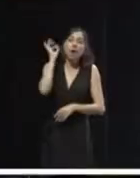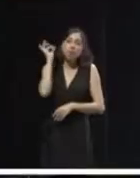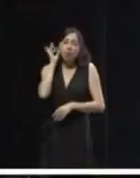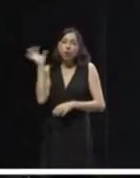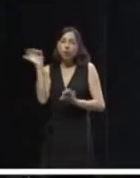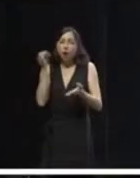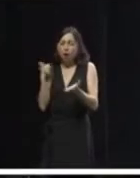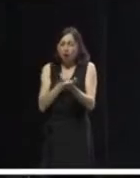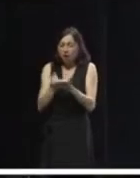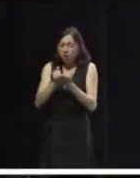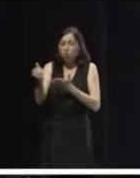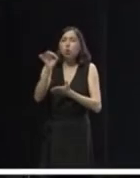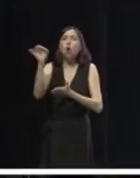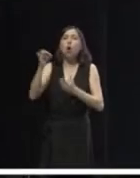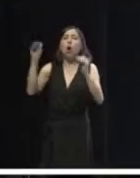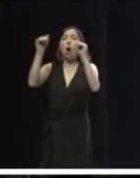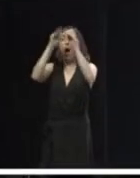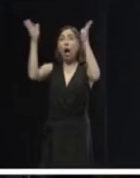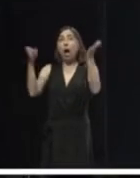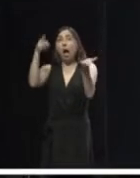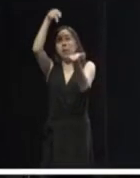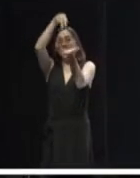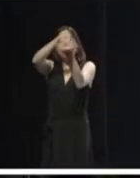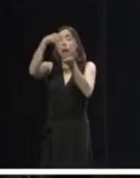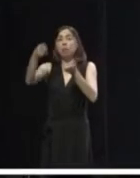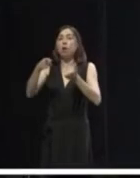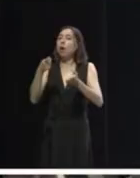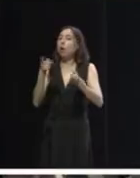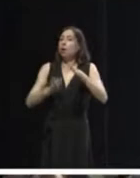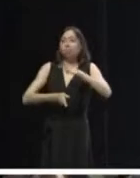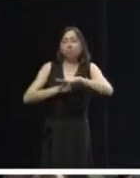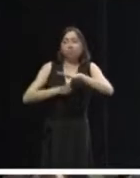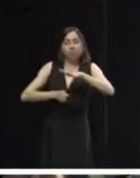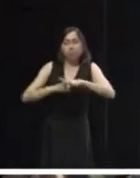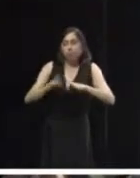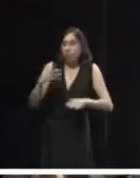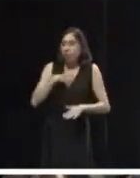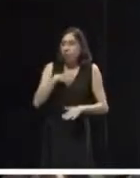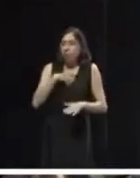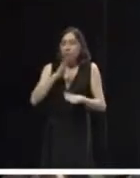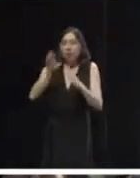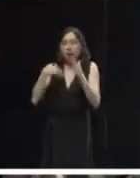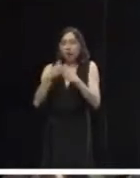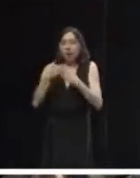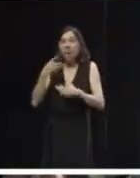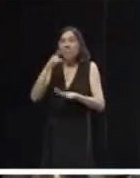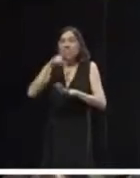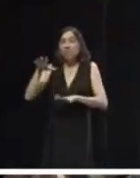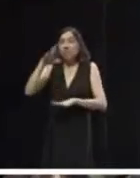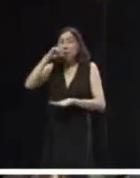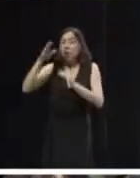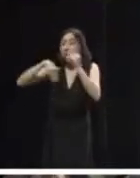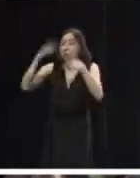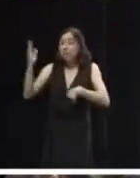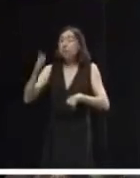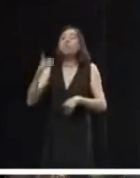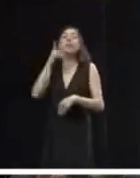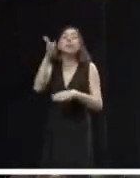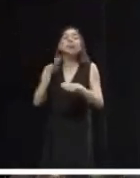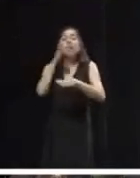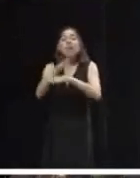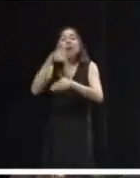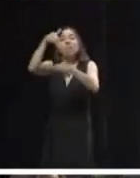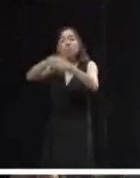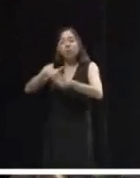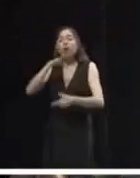un andamio no puede trabajar más allá de los 65 años. Salid a votar por las pensiones. Si tenéis dudas,